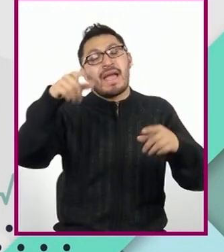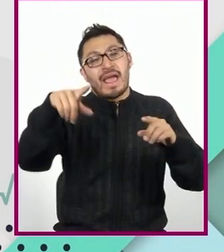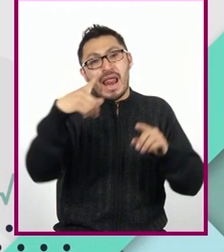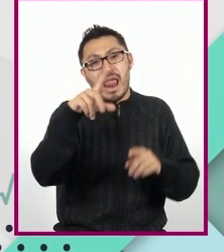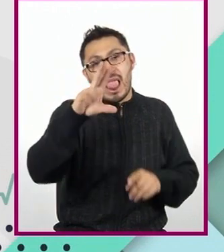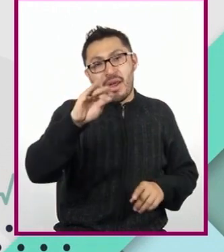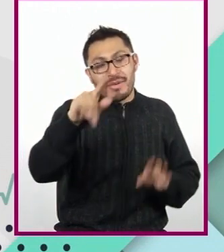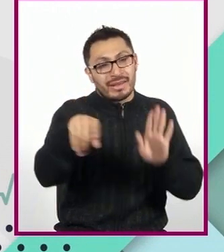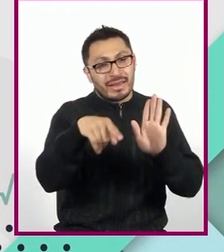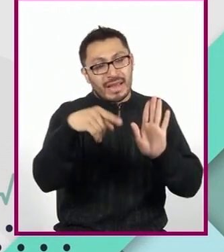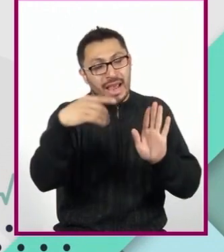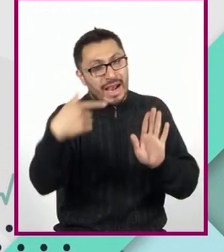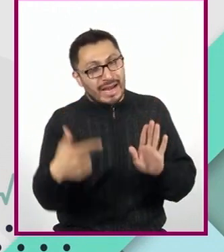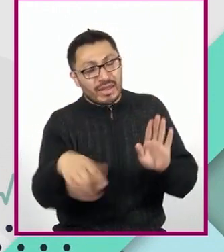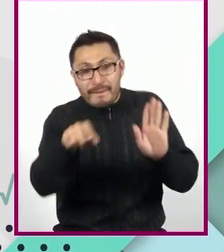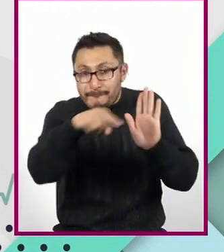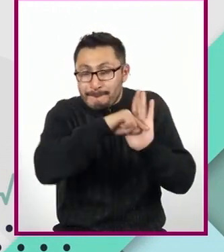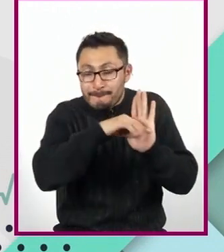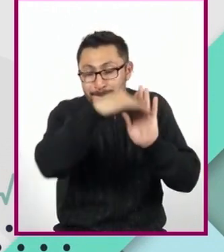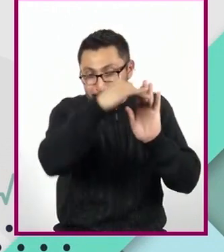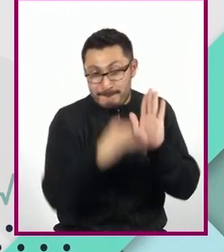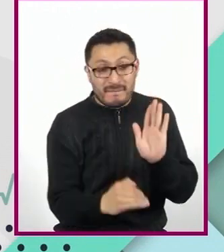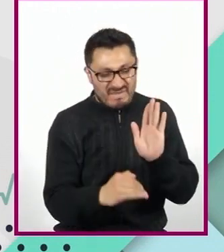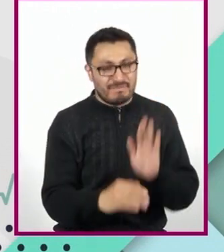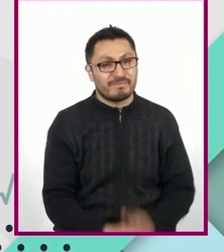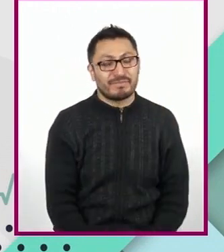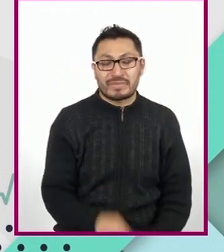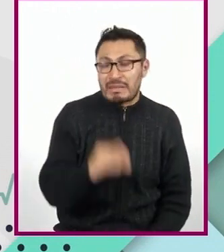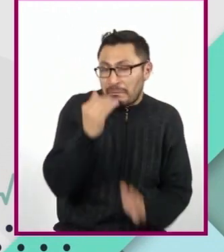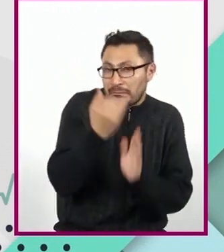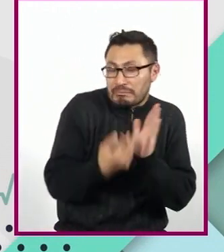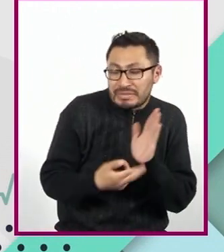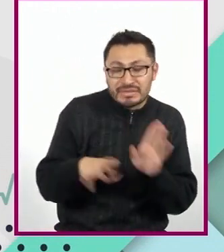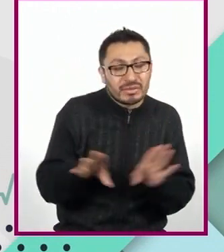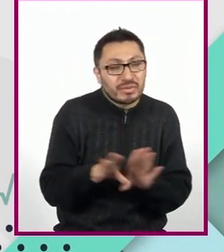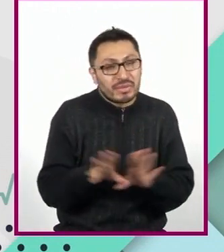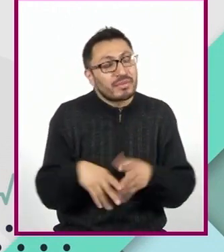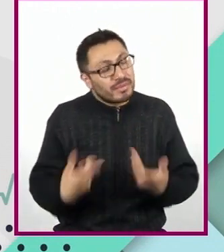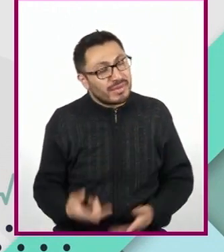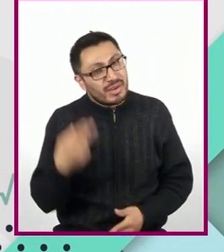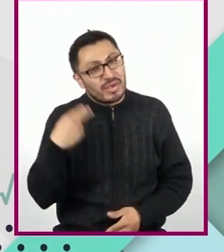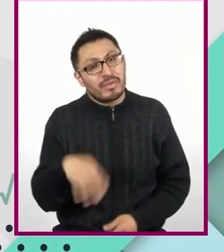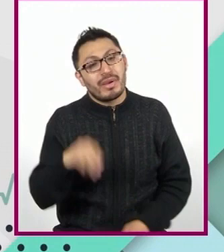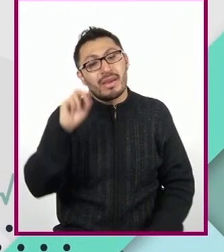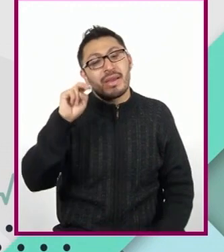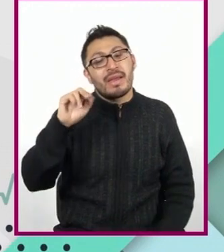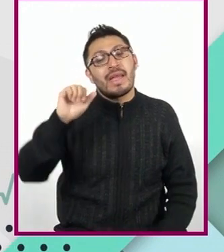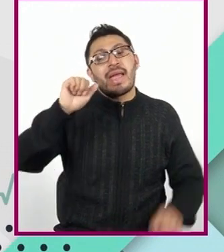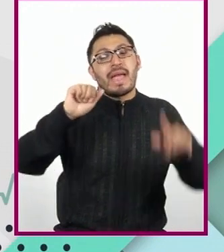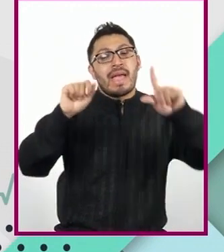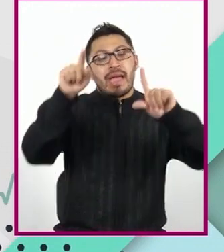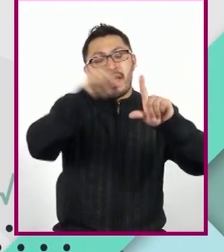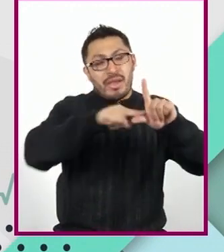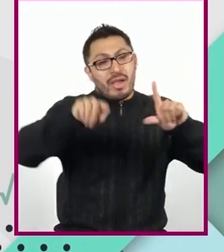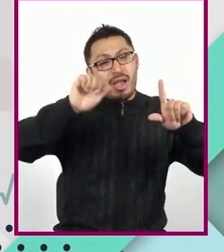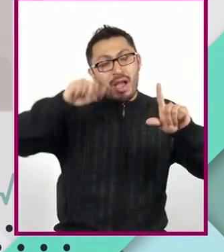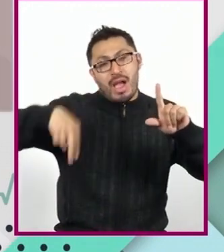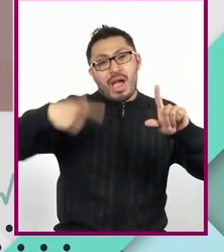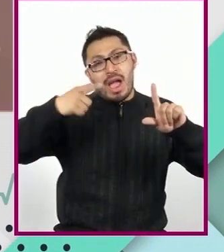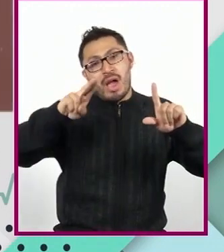grados. Sabemos que los ángulos menores de 90 grados reciben el nombre de ángulos agudos, de ahí su